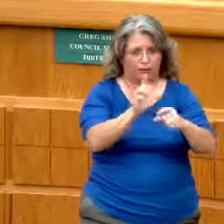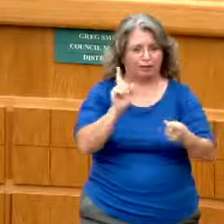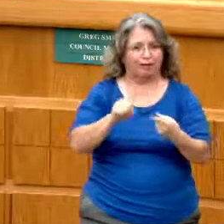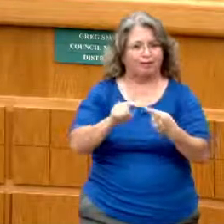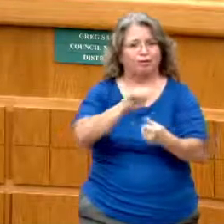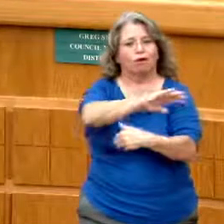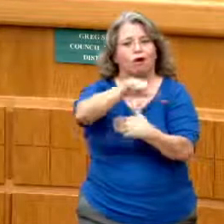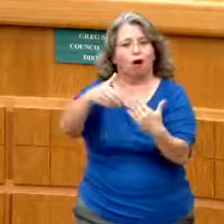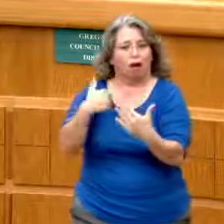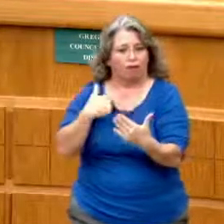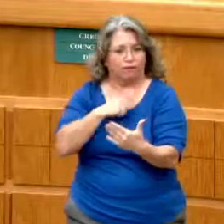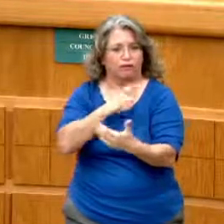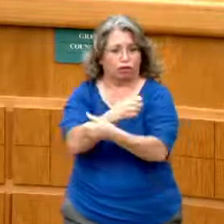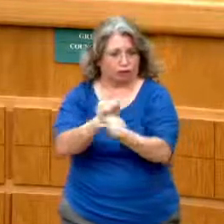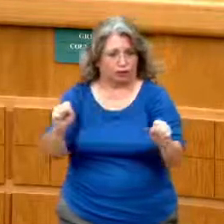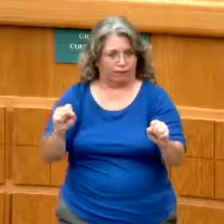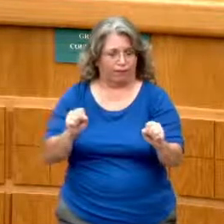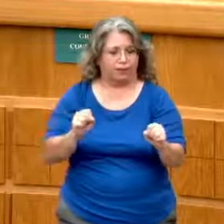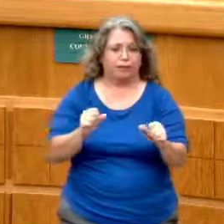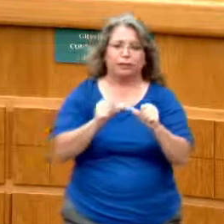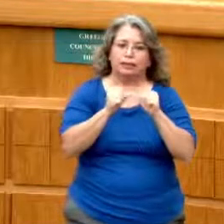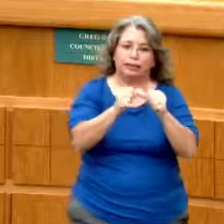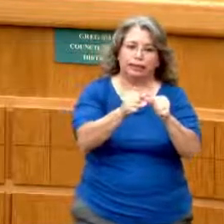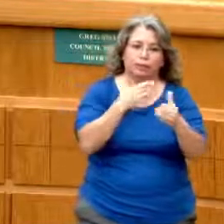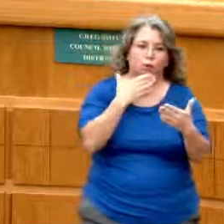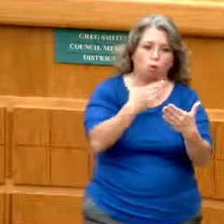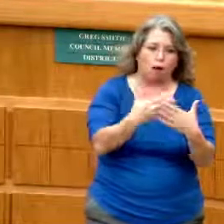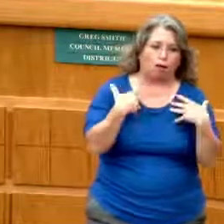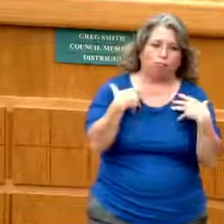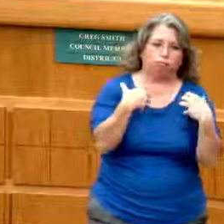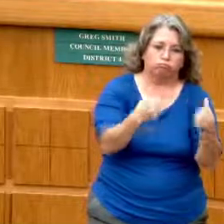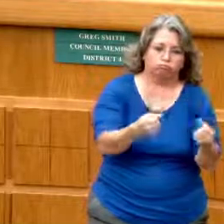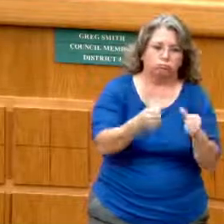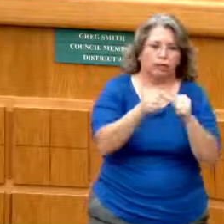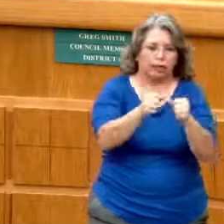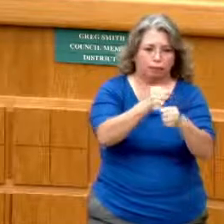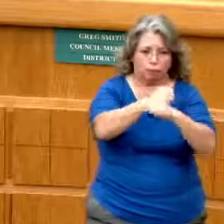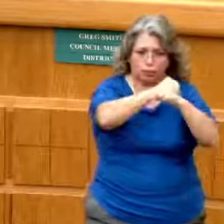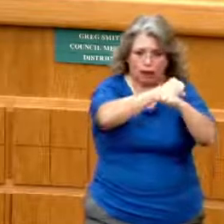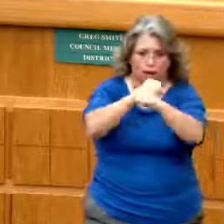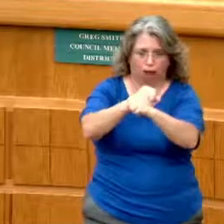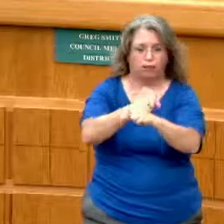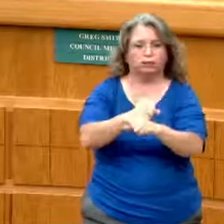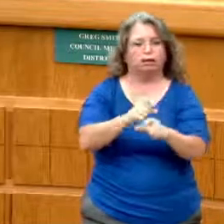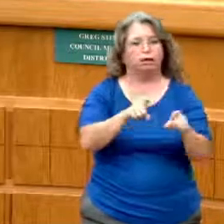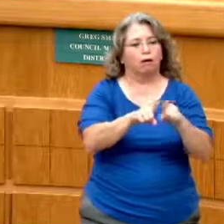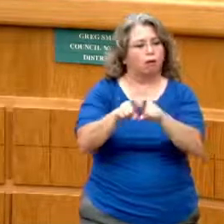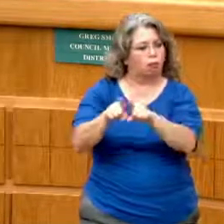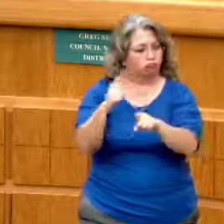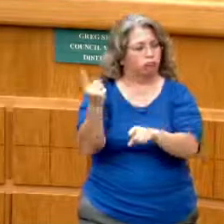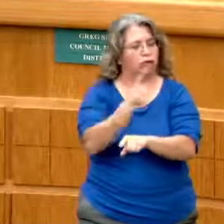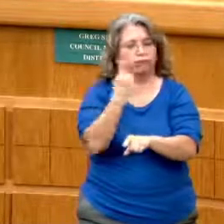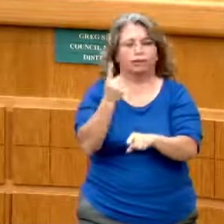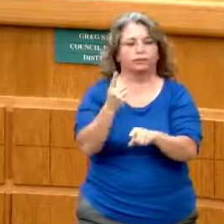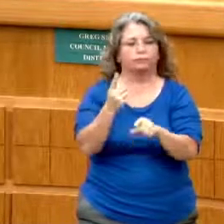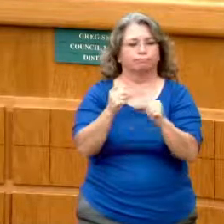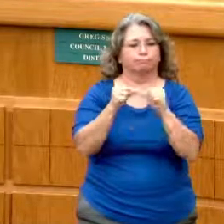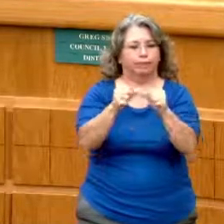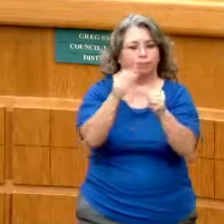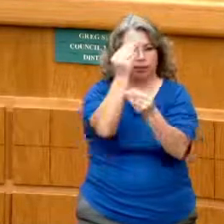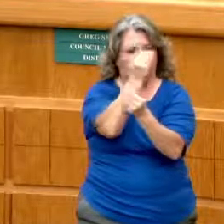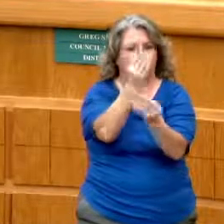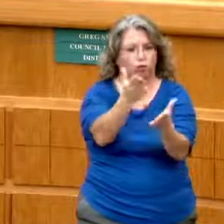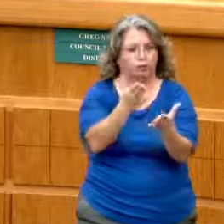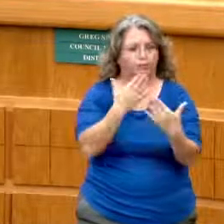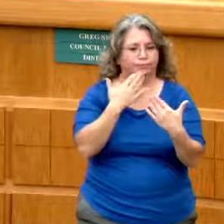virus. Stay well, stay protected, and as always, stay informed. Thank you. En las últimas